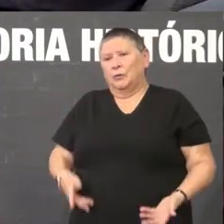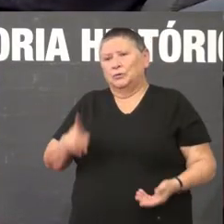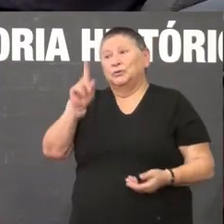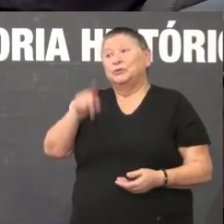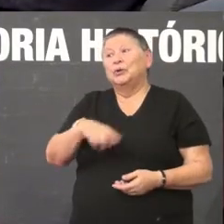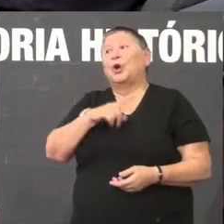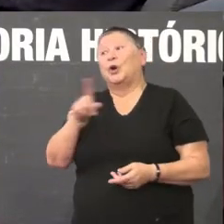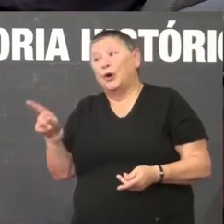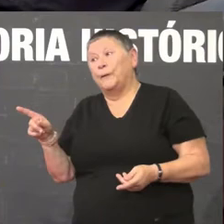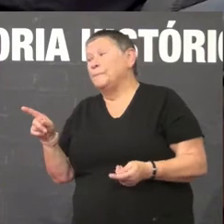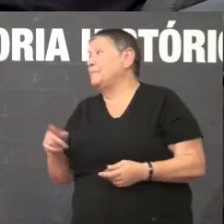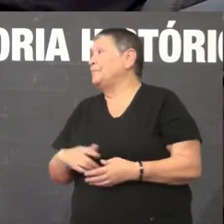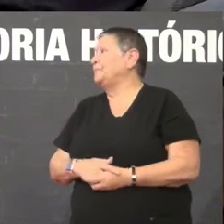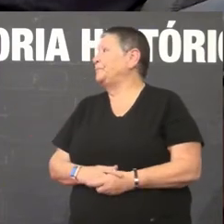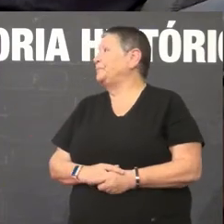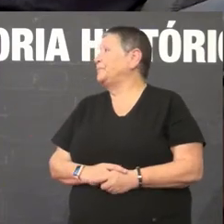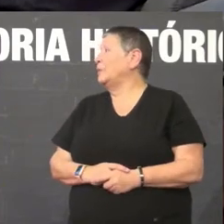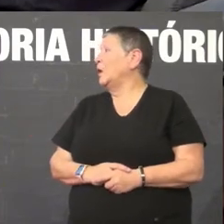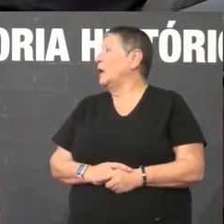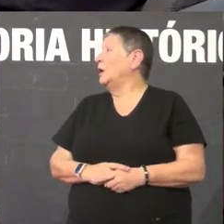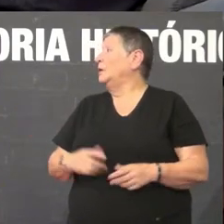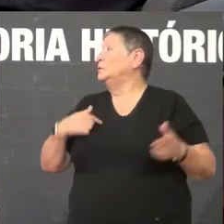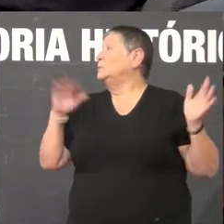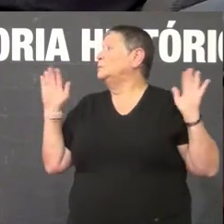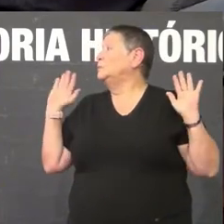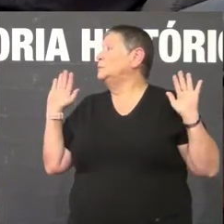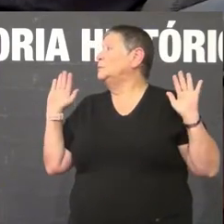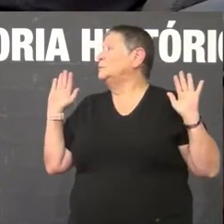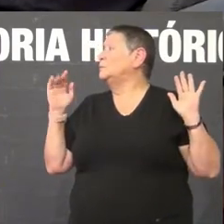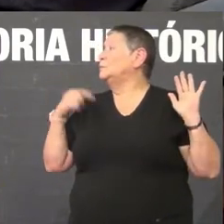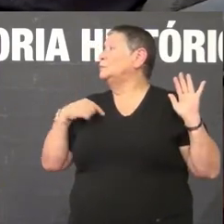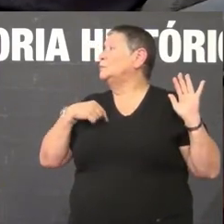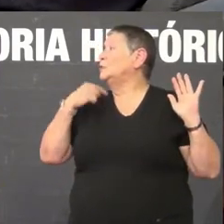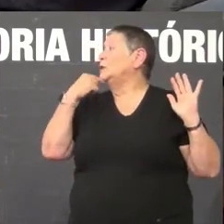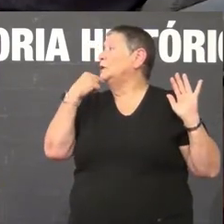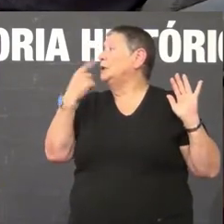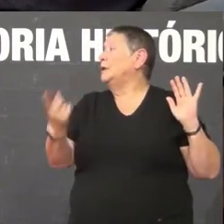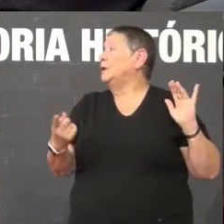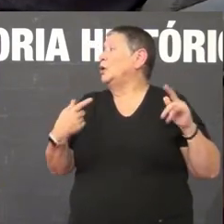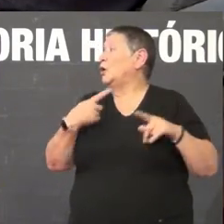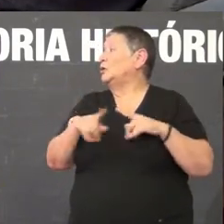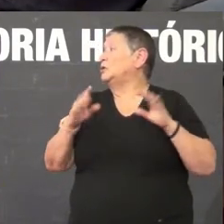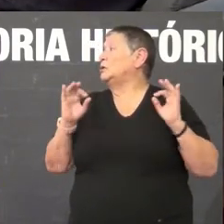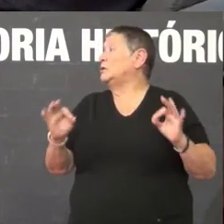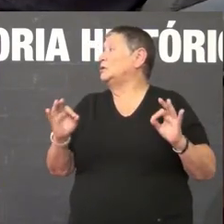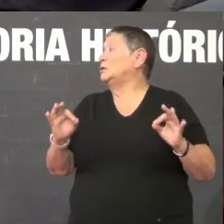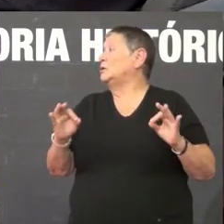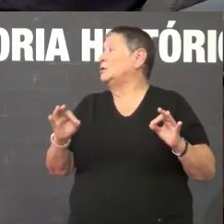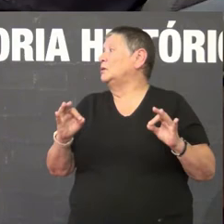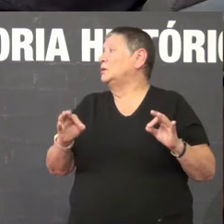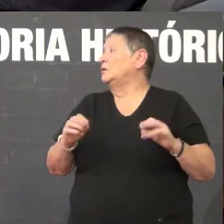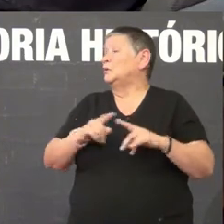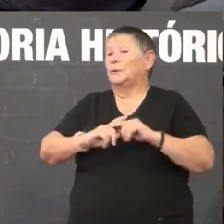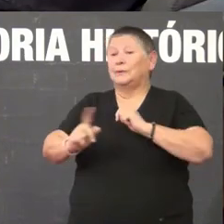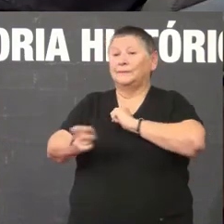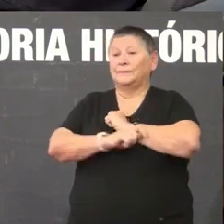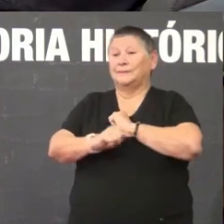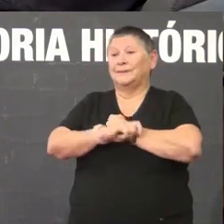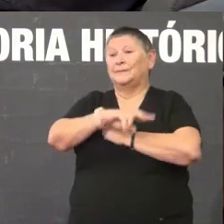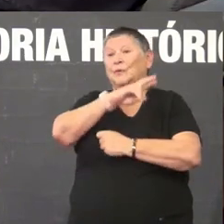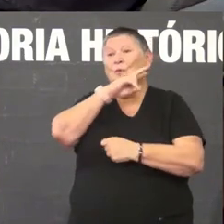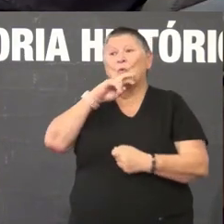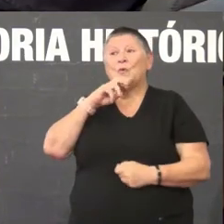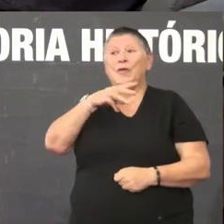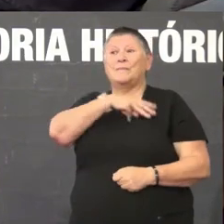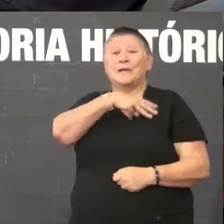Queres falar tú? Non, eu digo unha cosa tan corriente que la famosa conspiración judeo-masónica ha